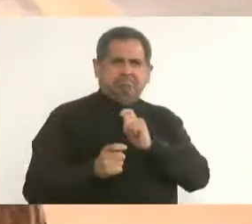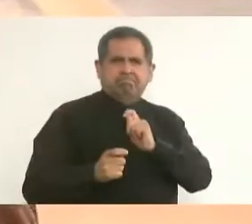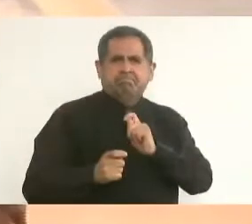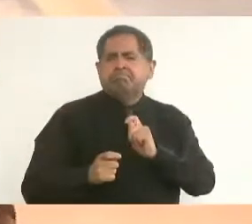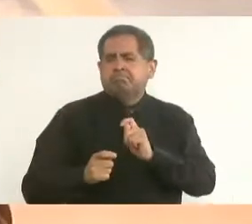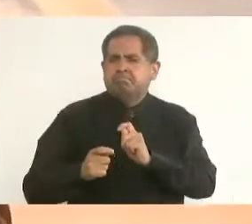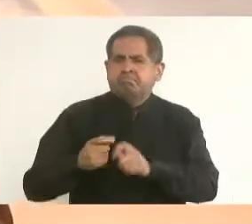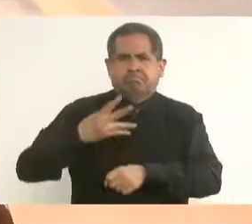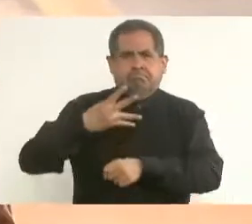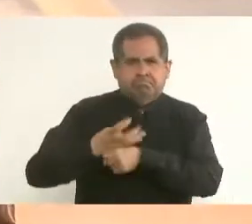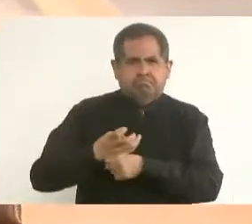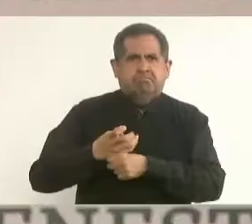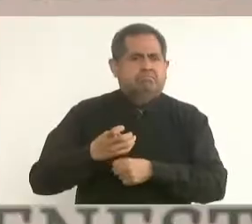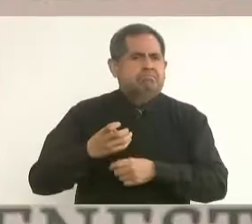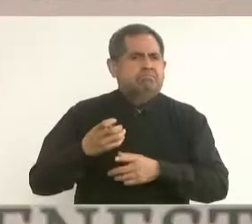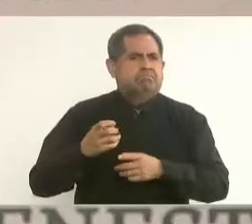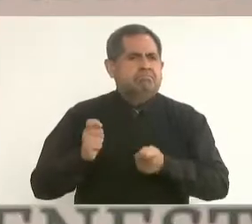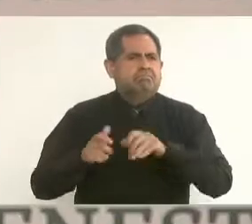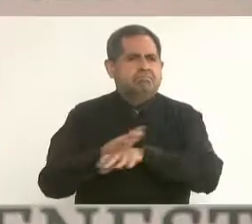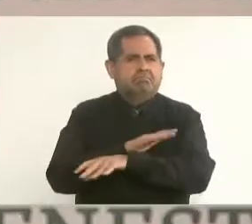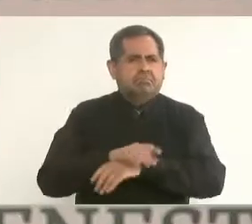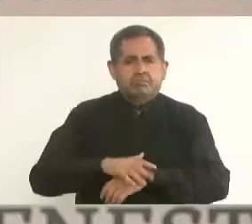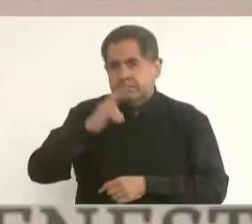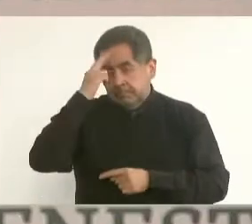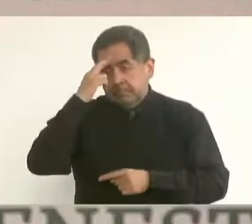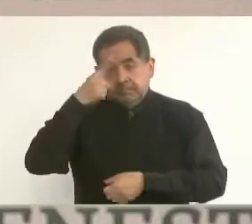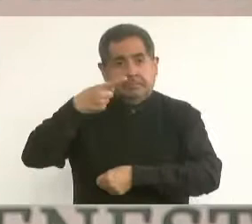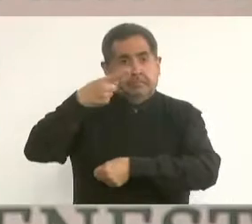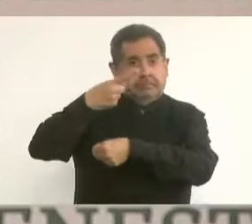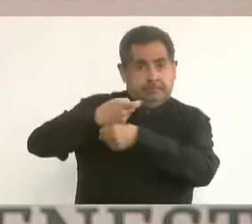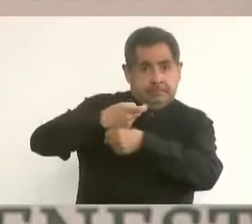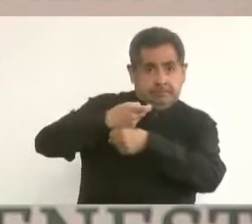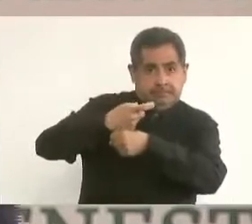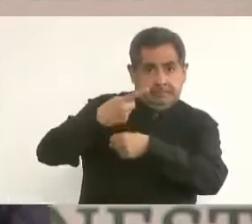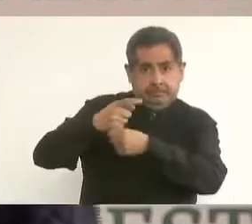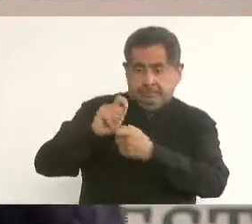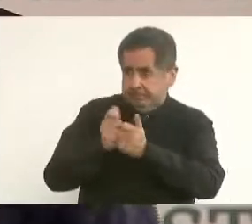No olvidemos, la primera transformación